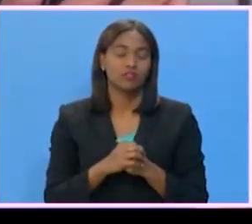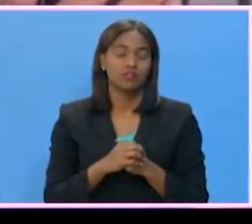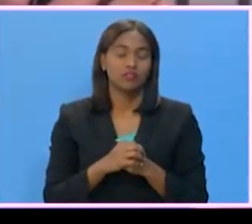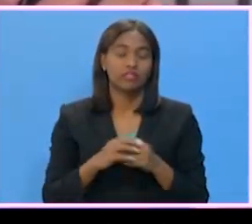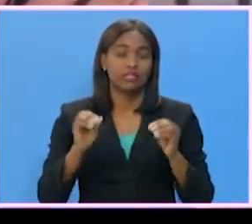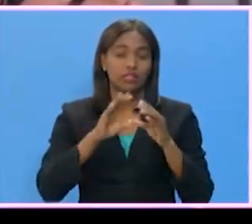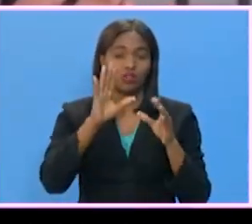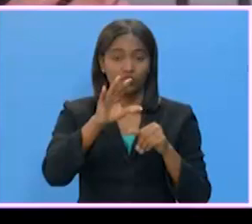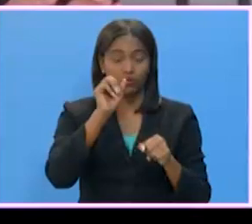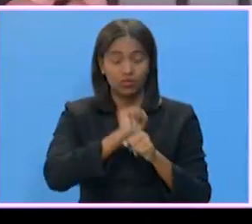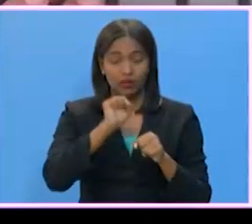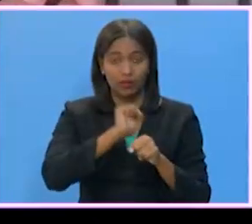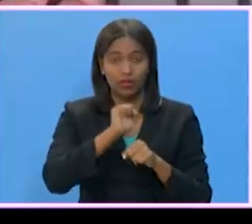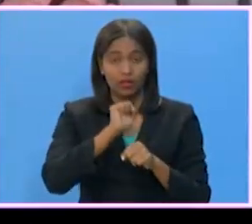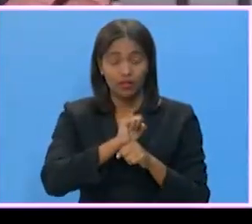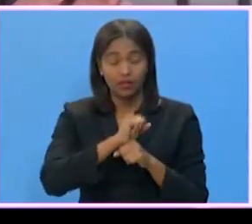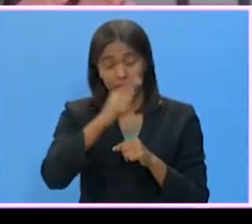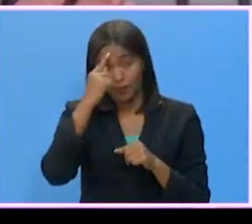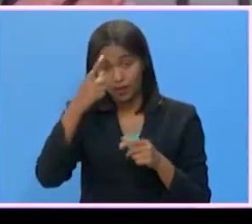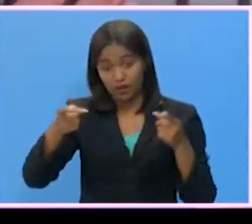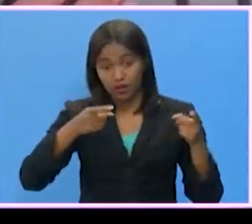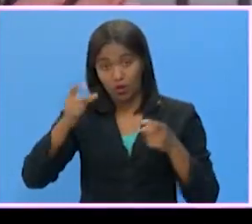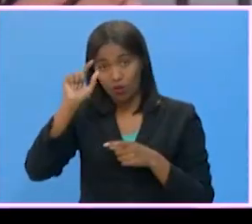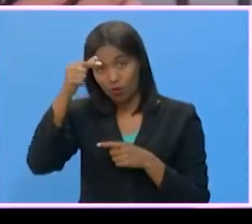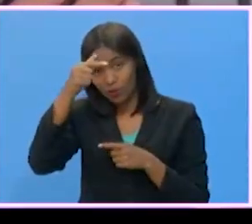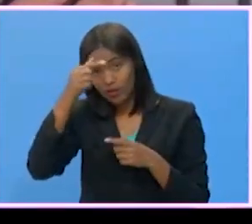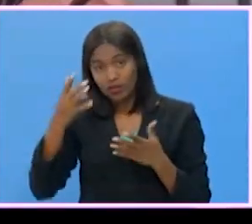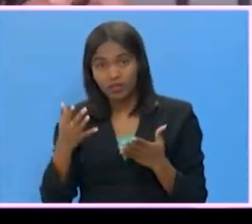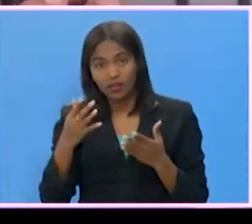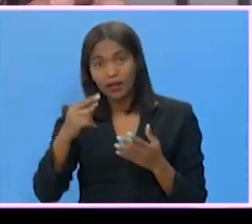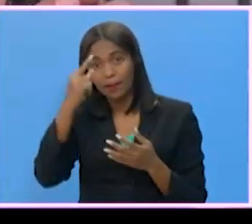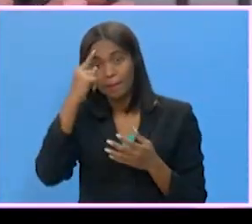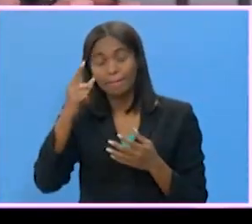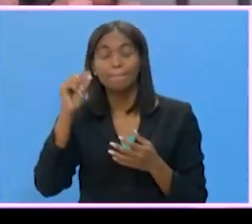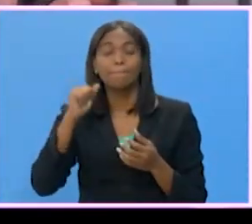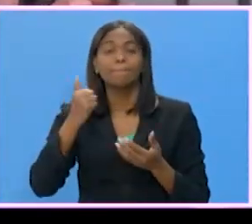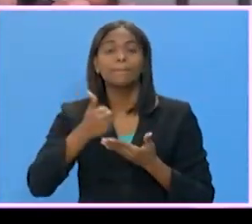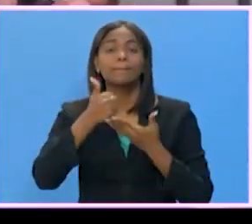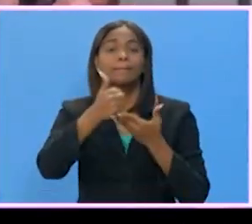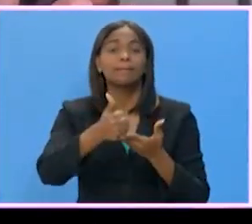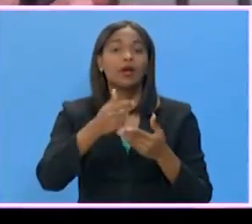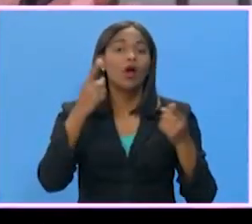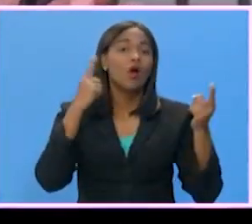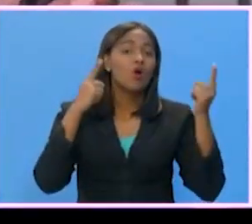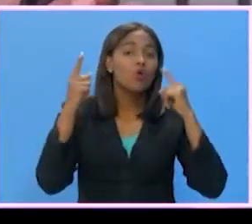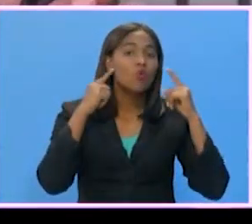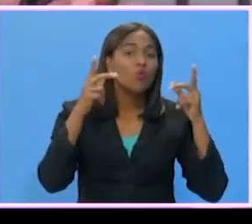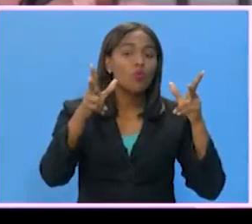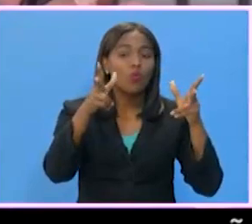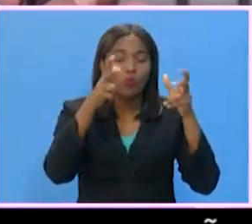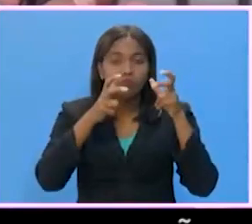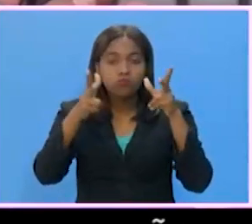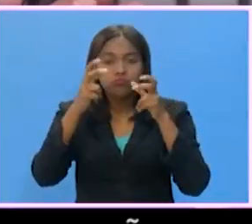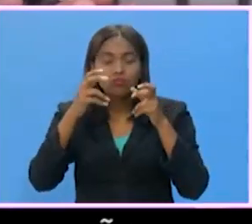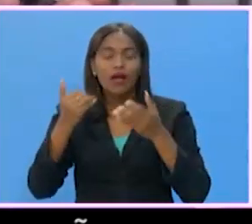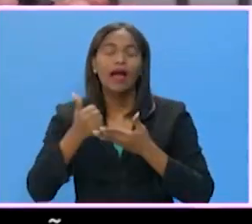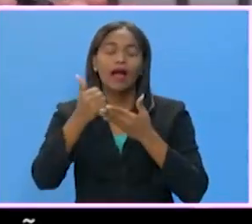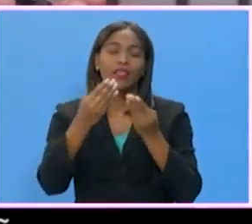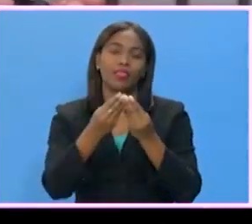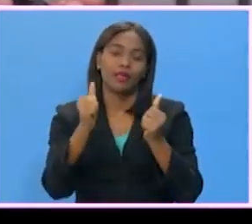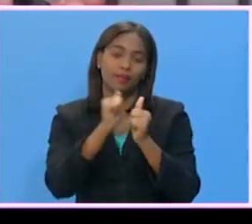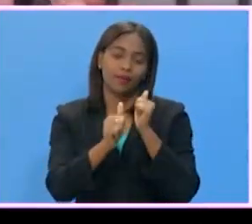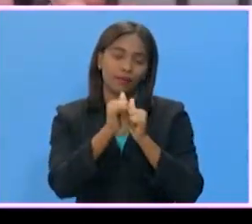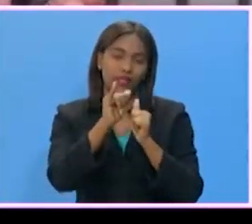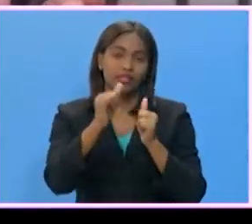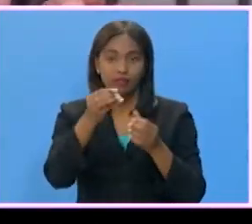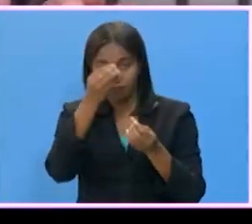su estructura de gobernanza para que vayan a escuchar y a resolver, es lo que